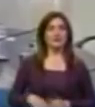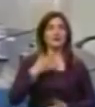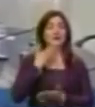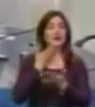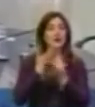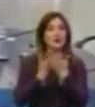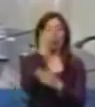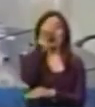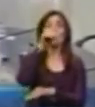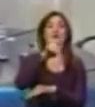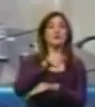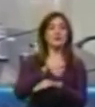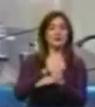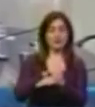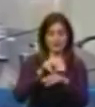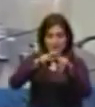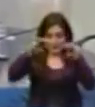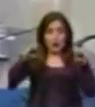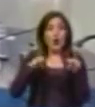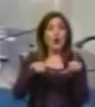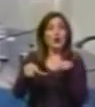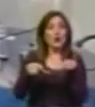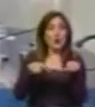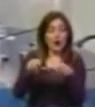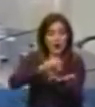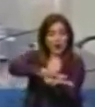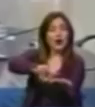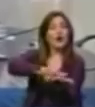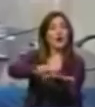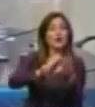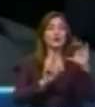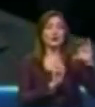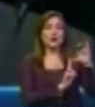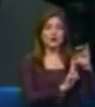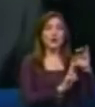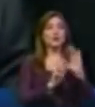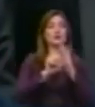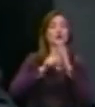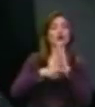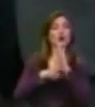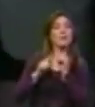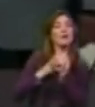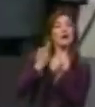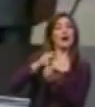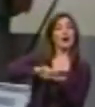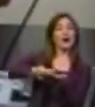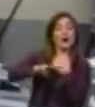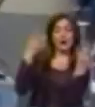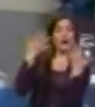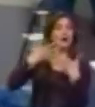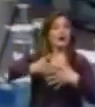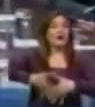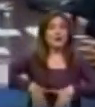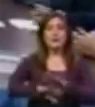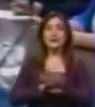gracias cómo están buenas tardes aquí en el salón de pleno del consejo de participación ciudadana y control social hace pocos minutos concluyó la primera reunión de los